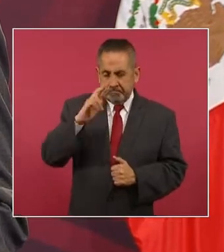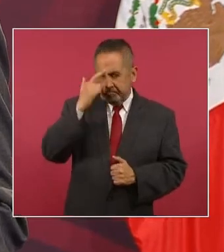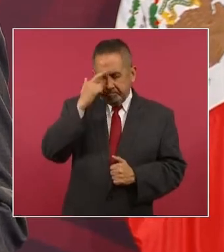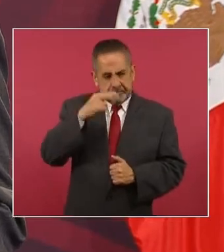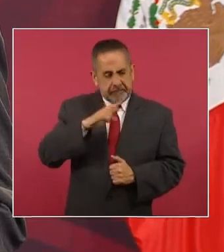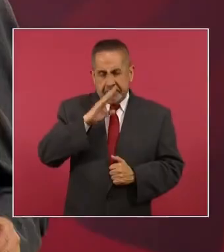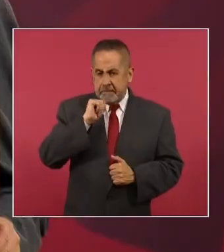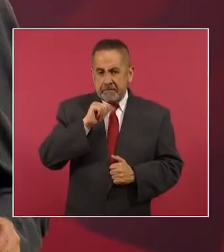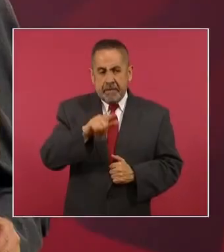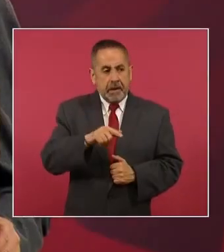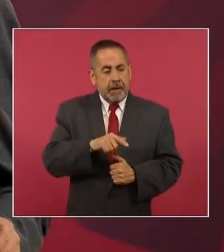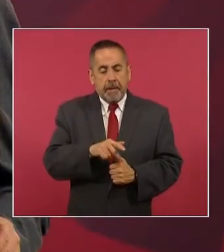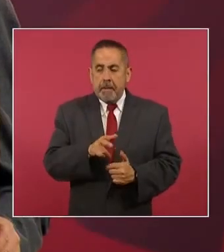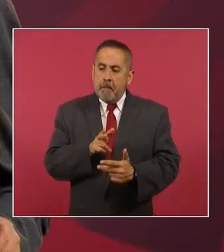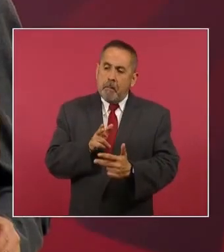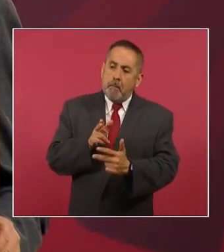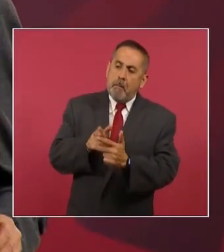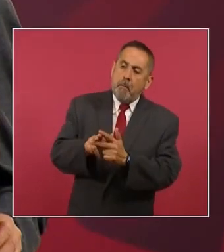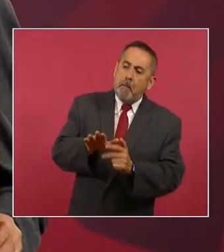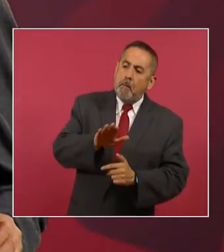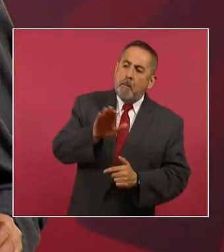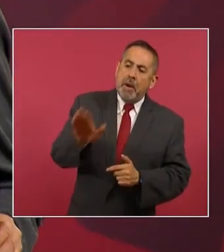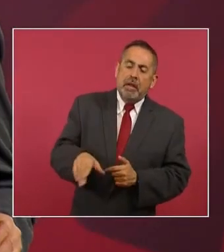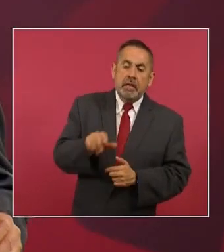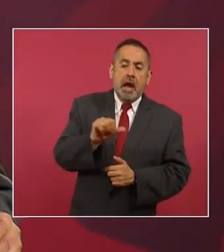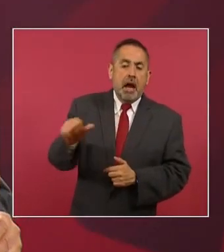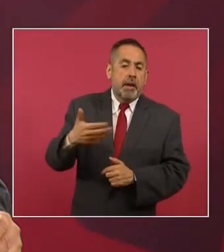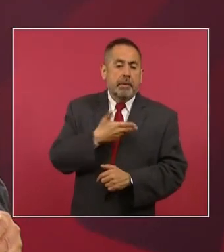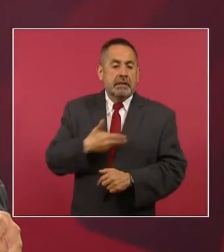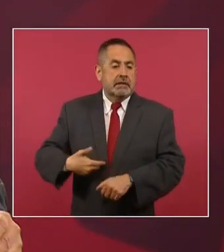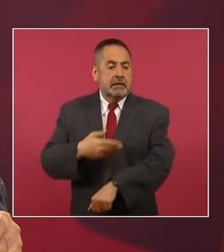presidente Madero, 23 de febrero,